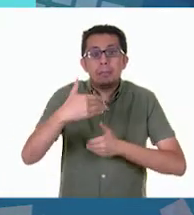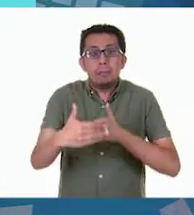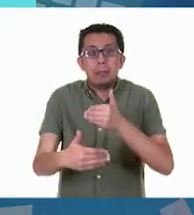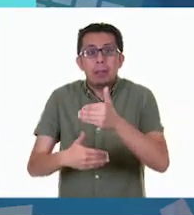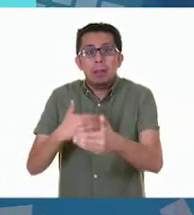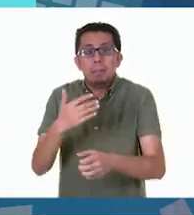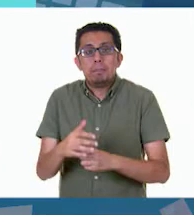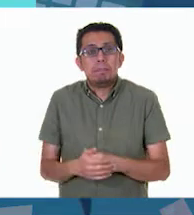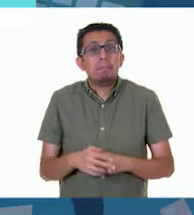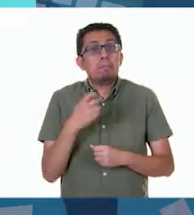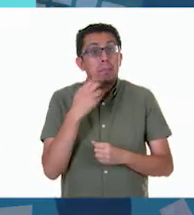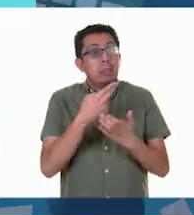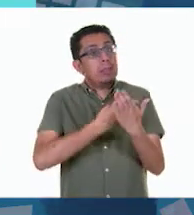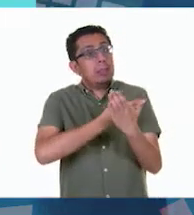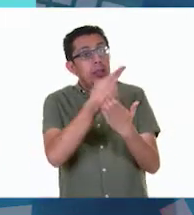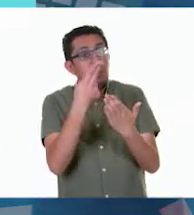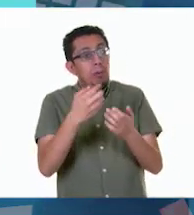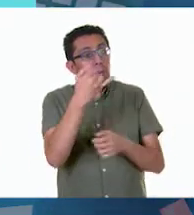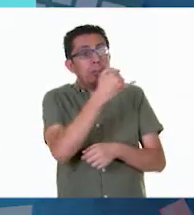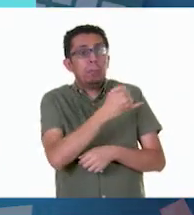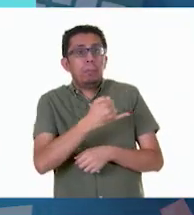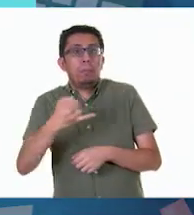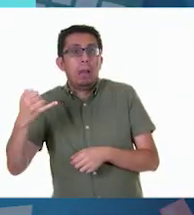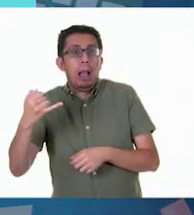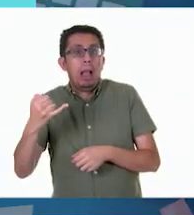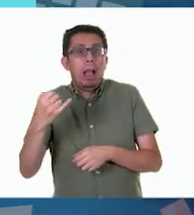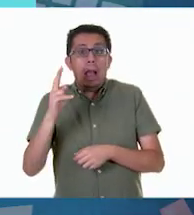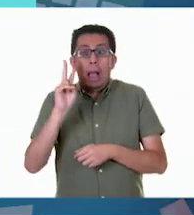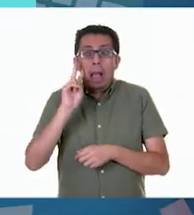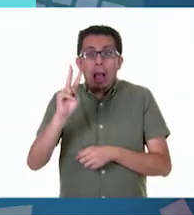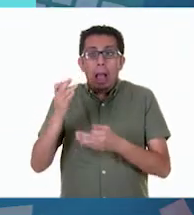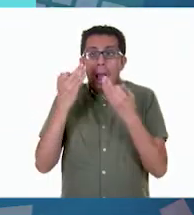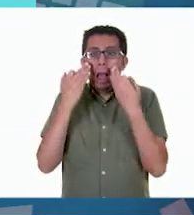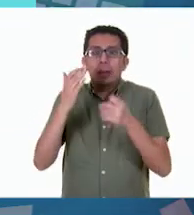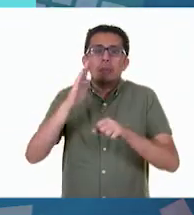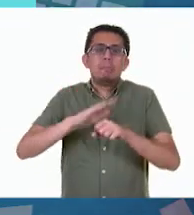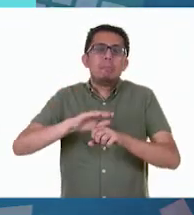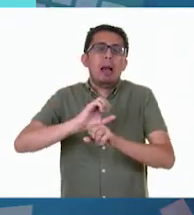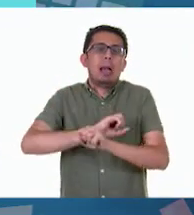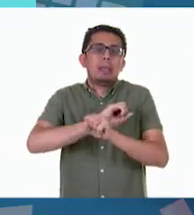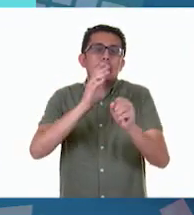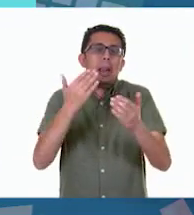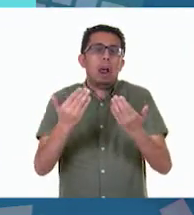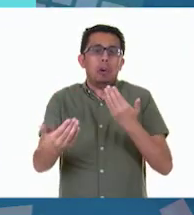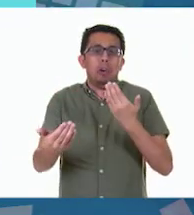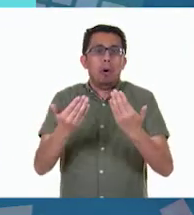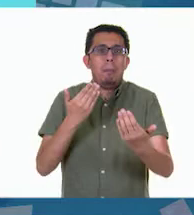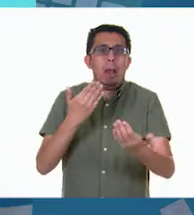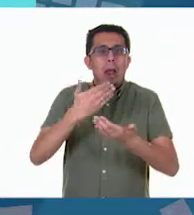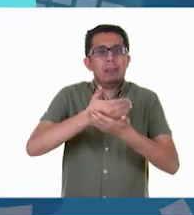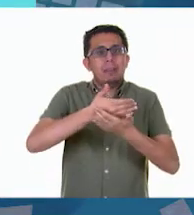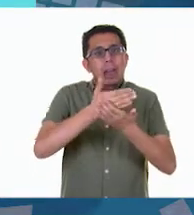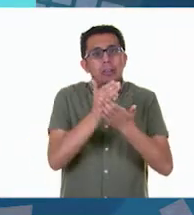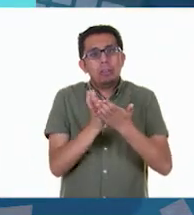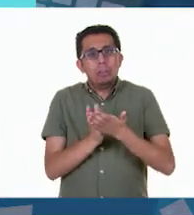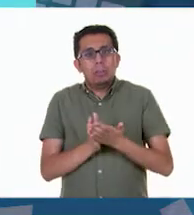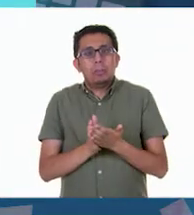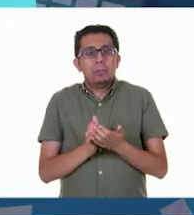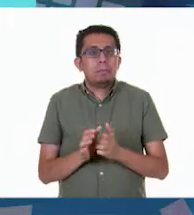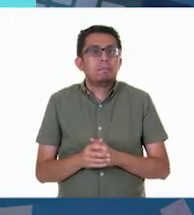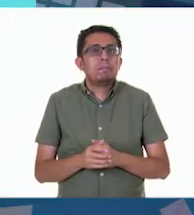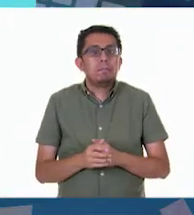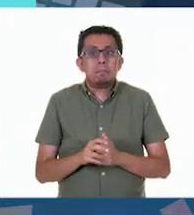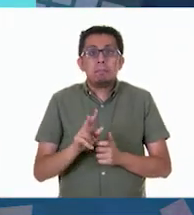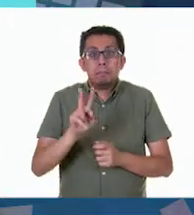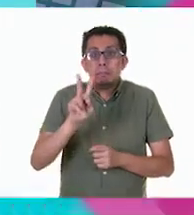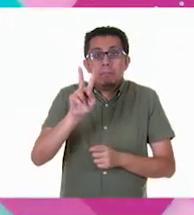Con la representación gráfica queda muchísimo más claro la comparación de dos fracciones, maestro. Sí,